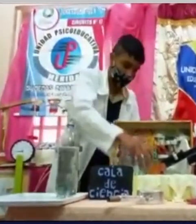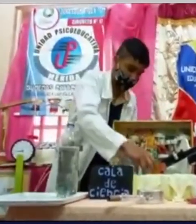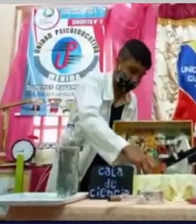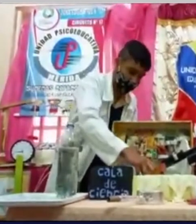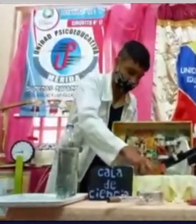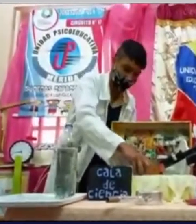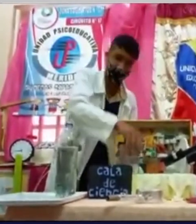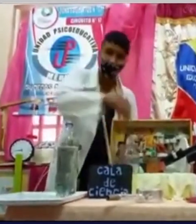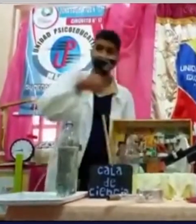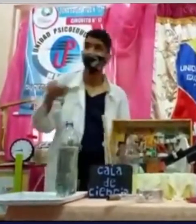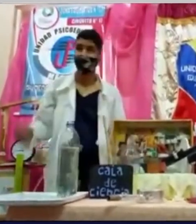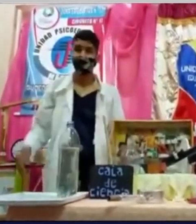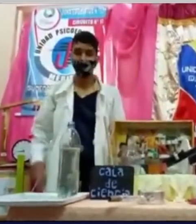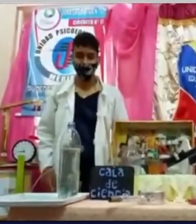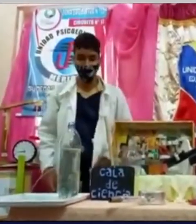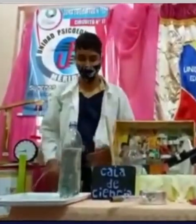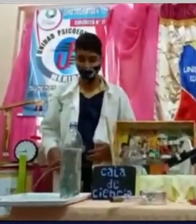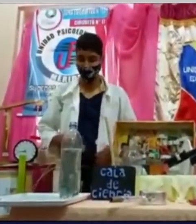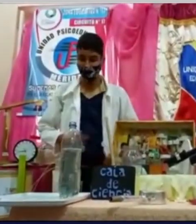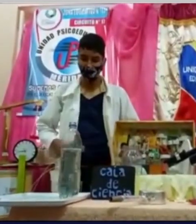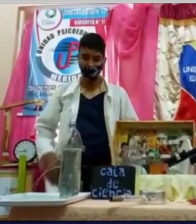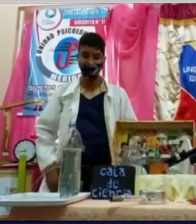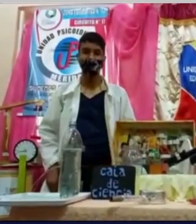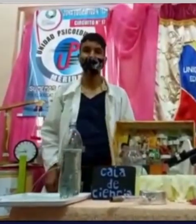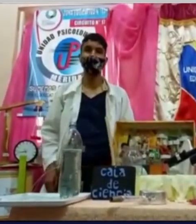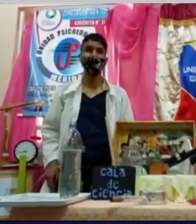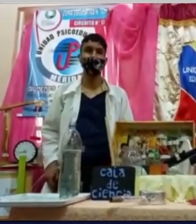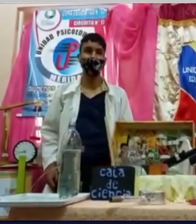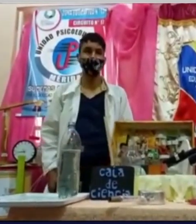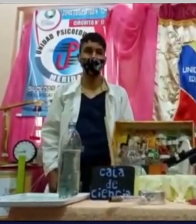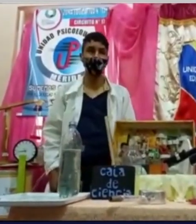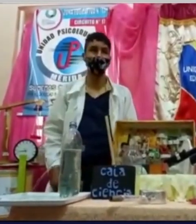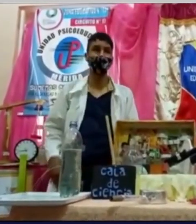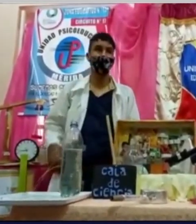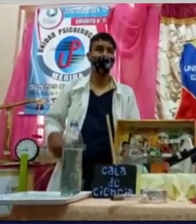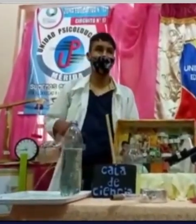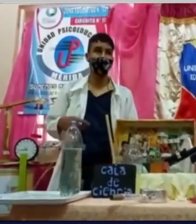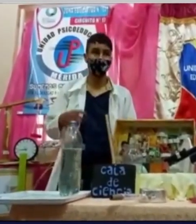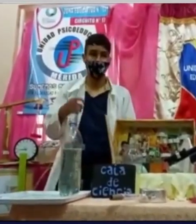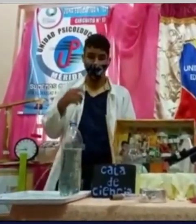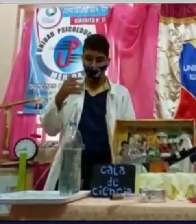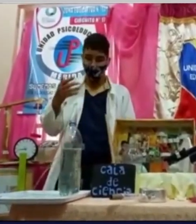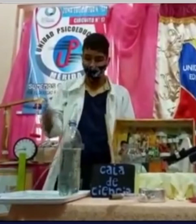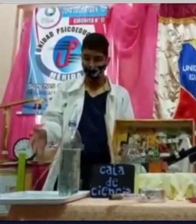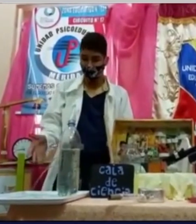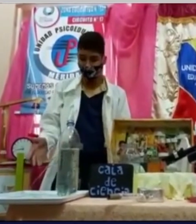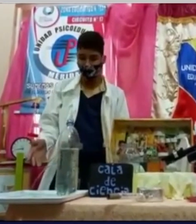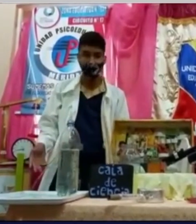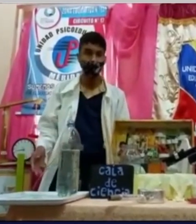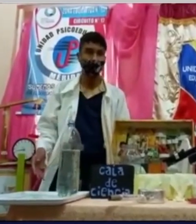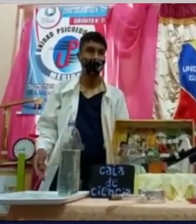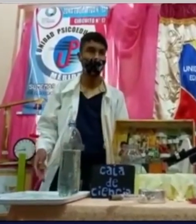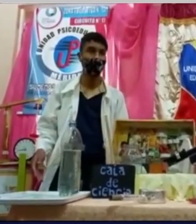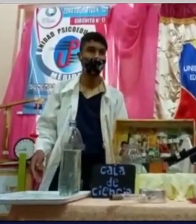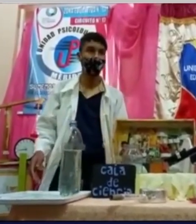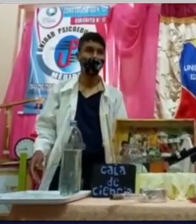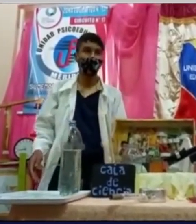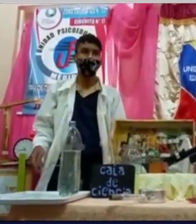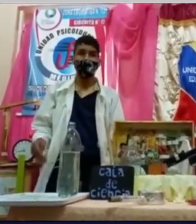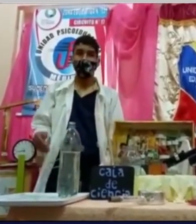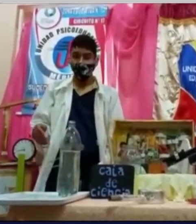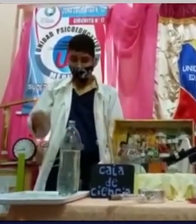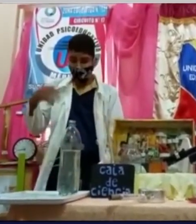Gracias por su atención. Espero que las otras instituciones estén trabajando con este tipo de